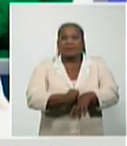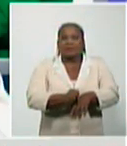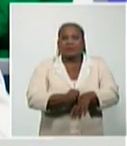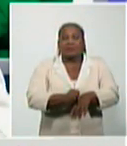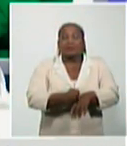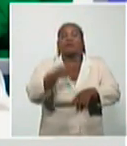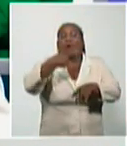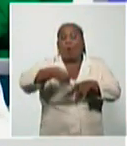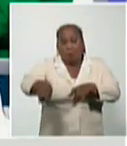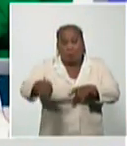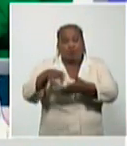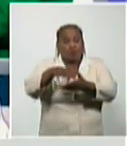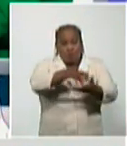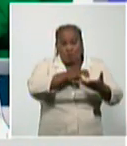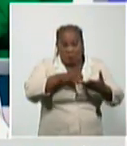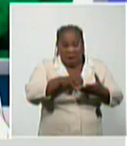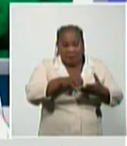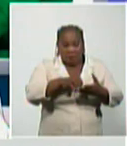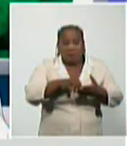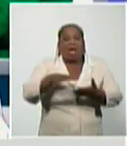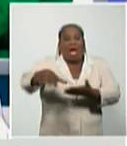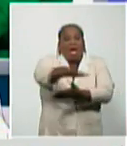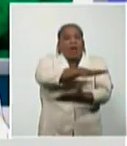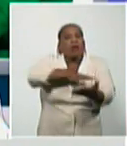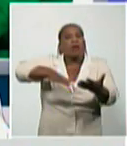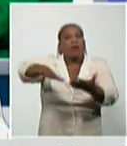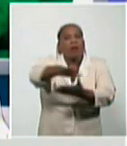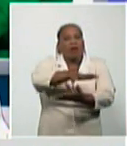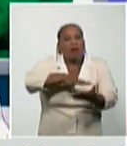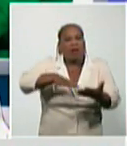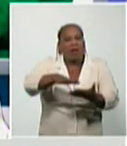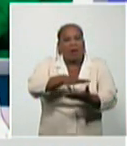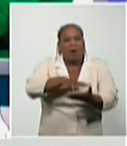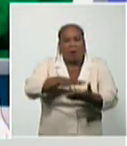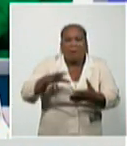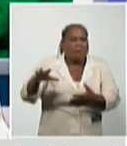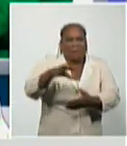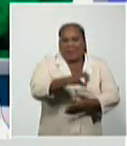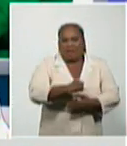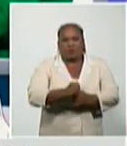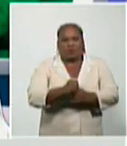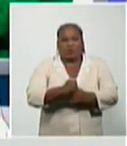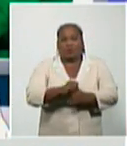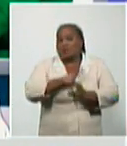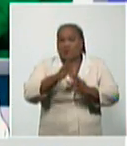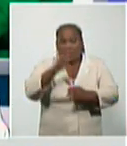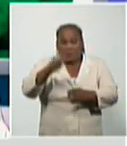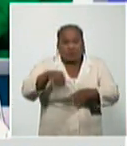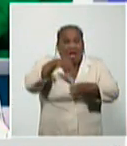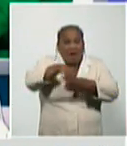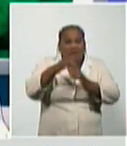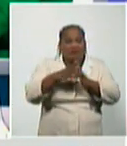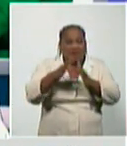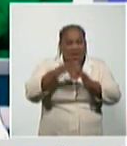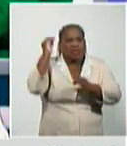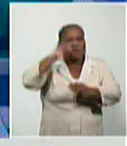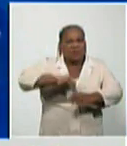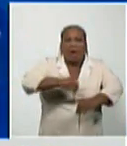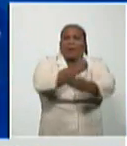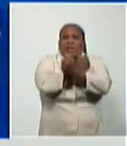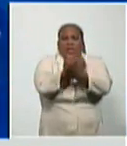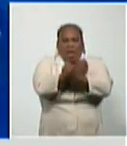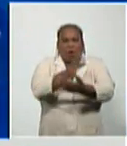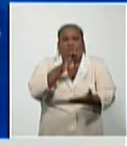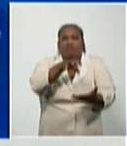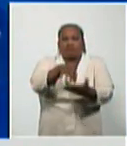cierran manzanas completas, y todo el que queda allá adentro pues sabe los riesgos que tiene en este lugar. Claro.